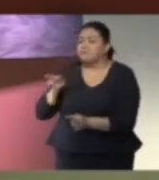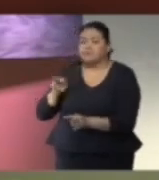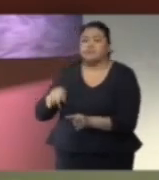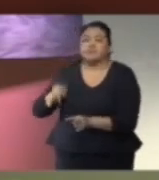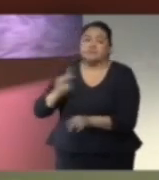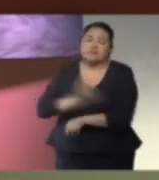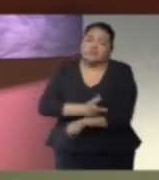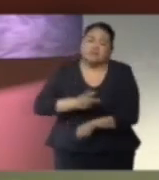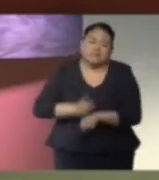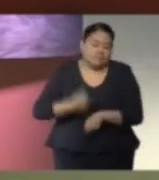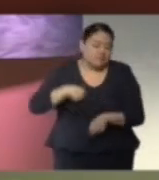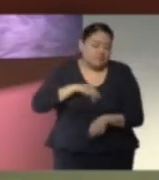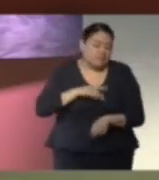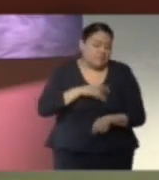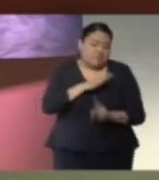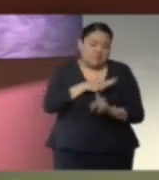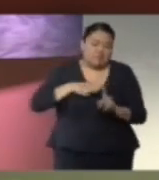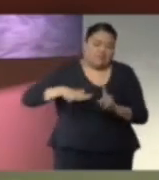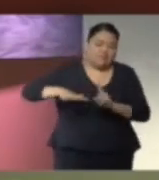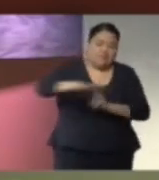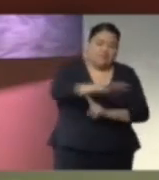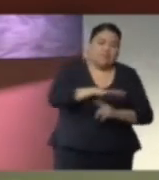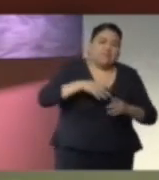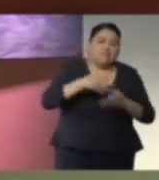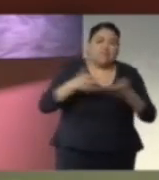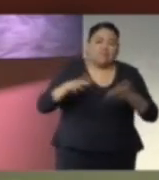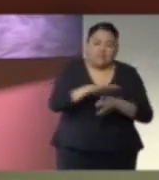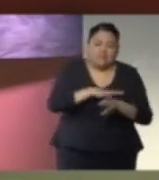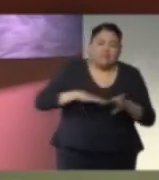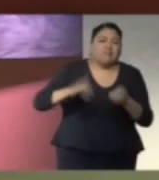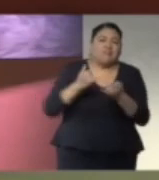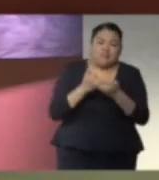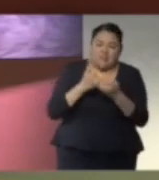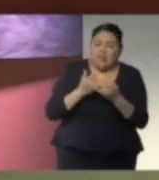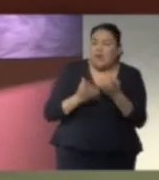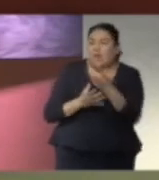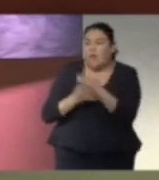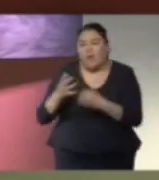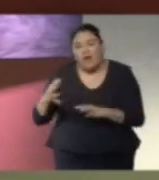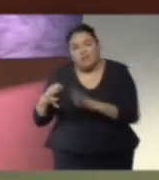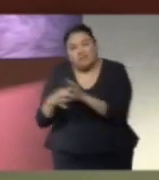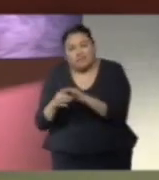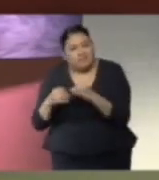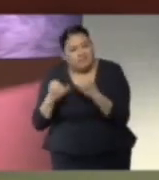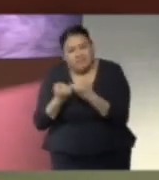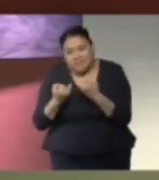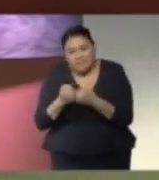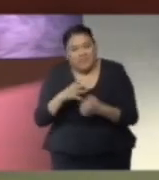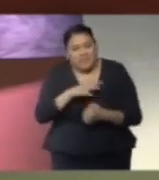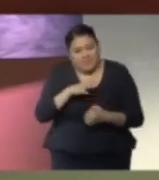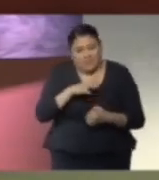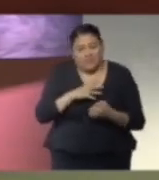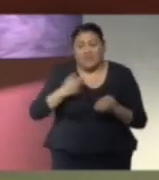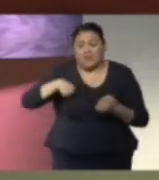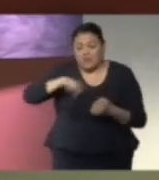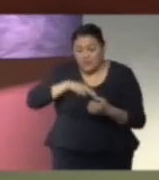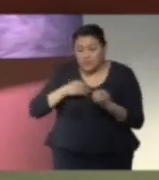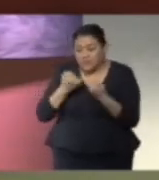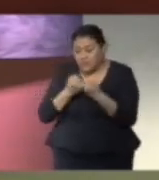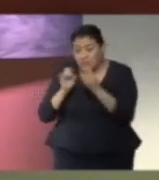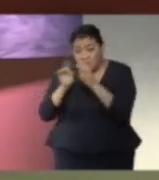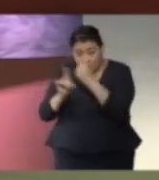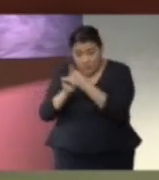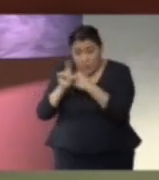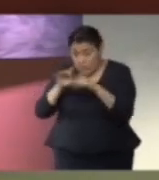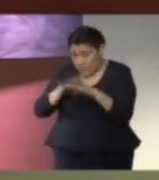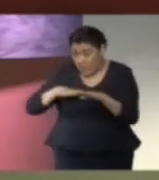en realidad nosotros también estamos siendo afectados y nos tenemos que implicar y de alguna manera tenemos que situarnos dentro de estas problemáticas,